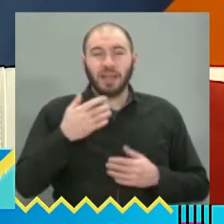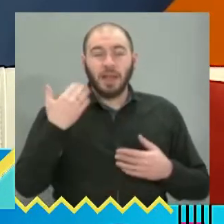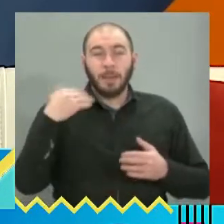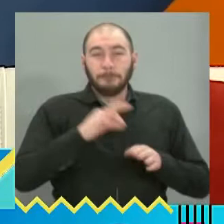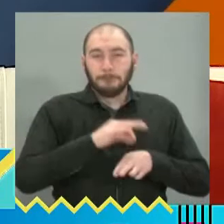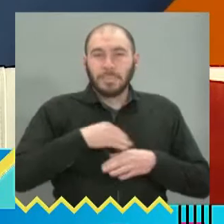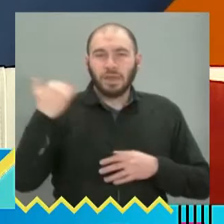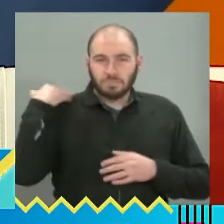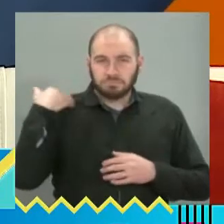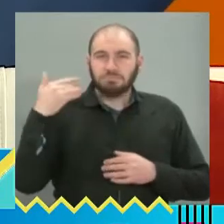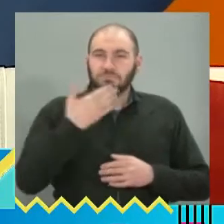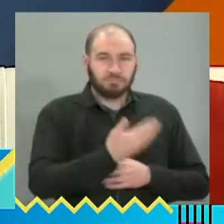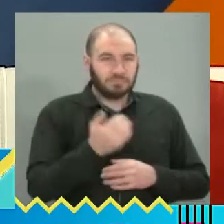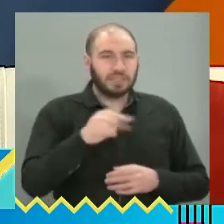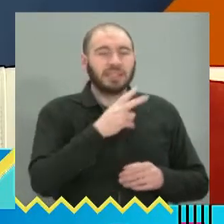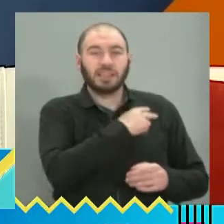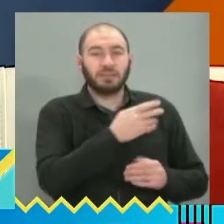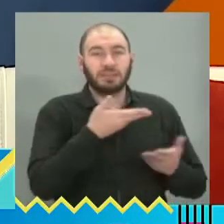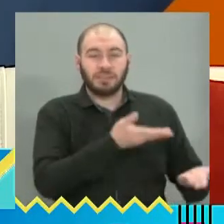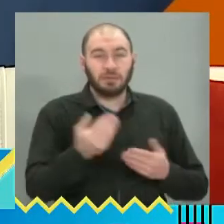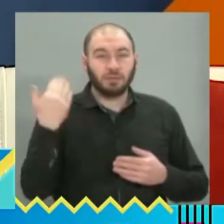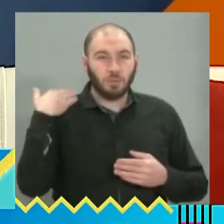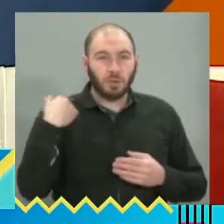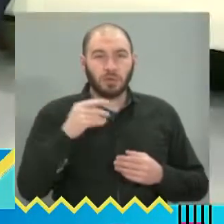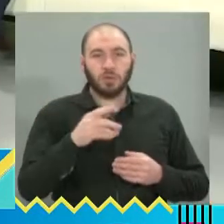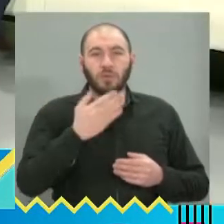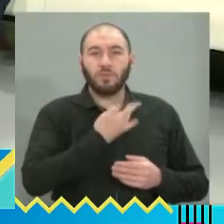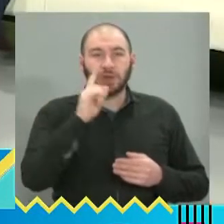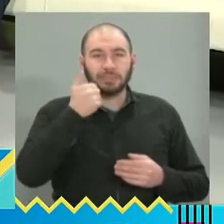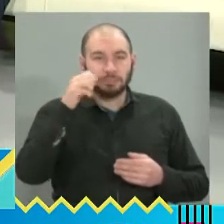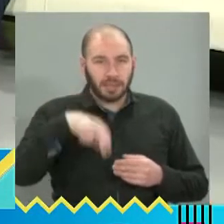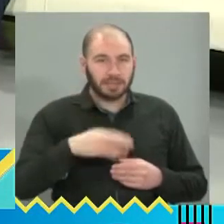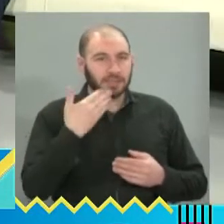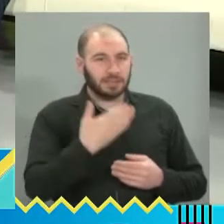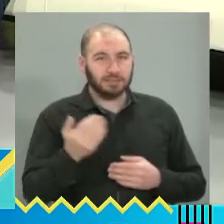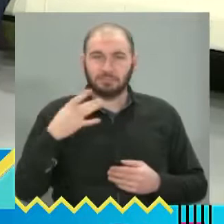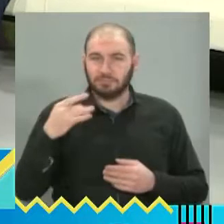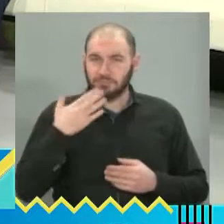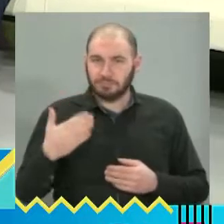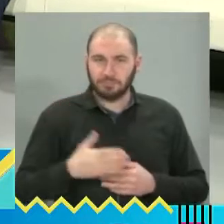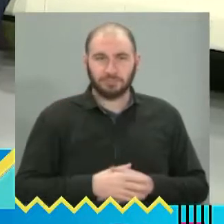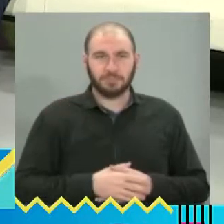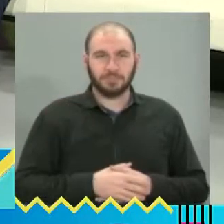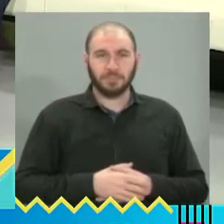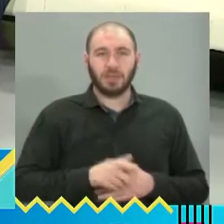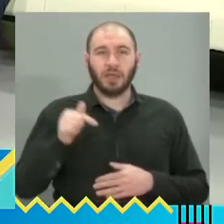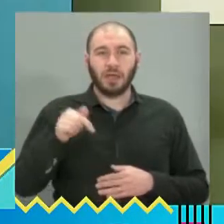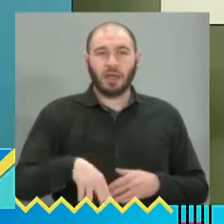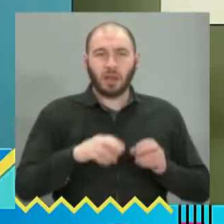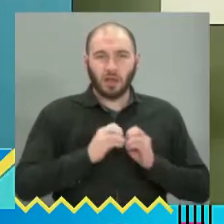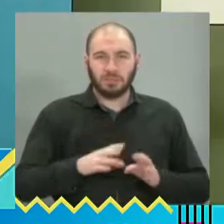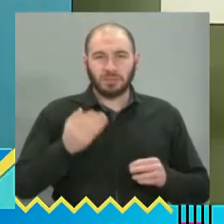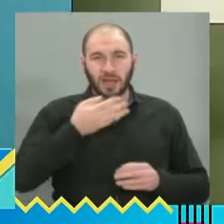Neumonólogo presente, muchísimas gracias. También jefe de servicio de neumonología de FUESMEM. Muchísimas gracias nuevamente. Gracias por la invitación. Bueno, ahora empiezo con